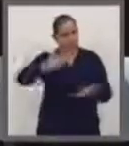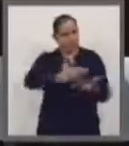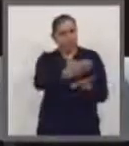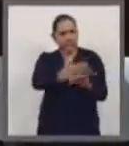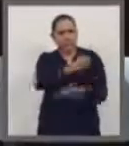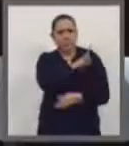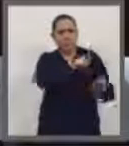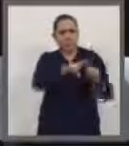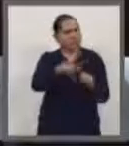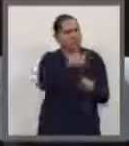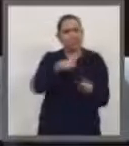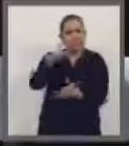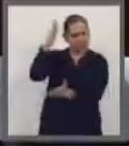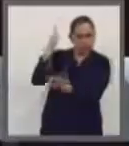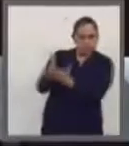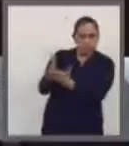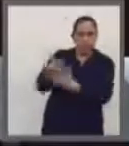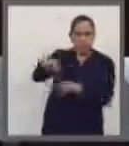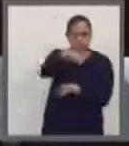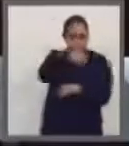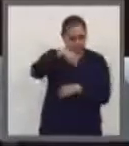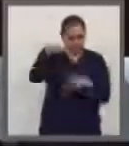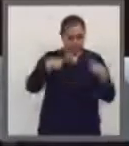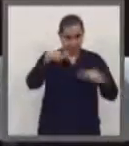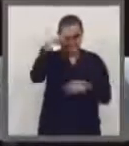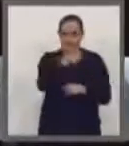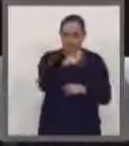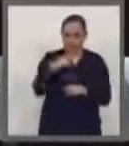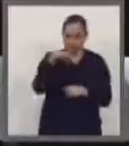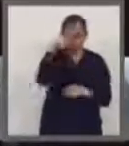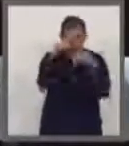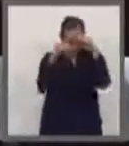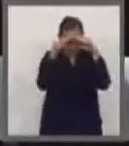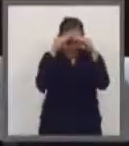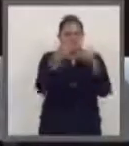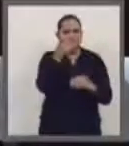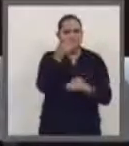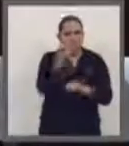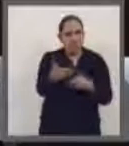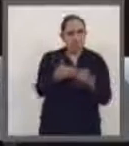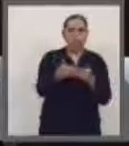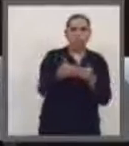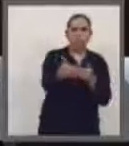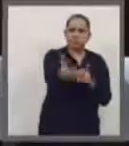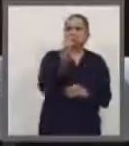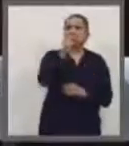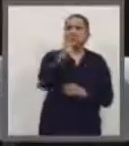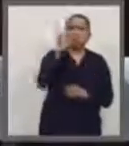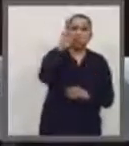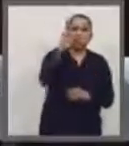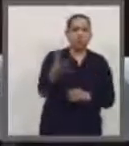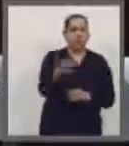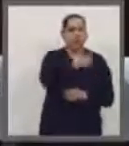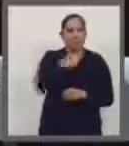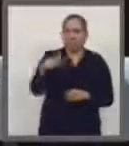permite rectificar el rumbo que se recupere urgentemente así hubiera